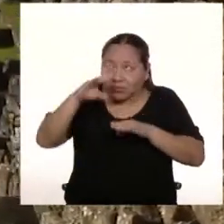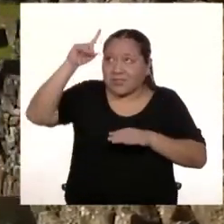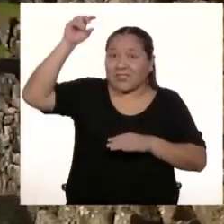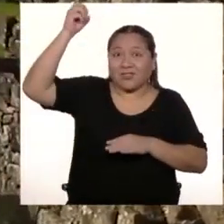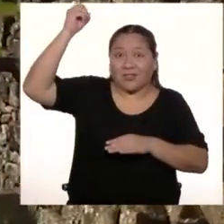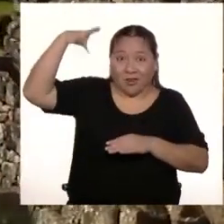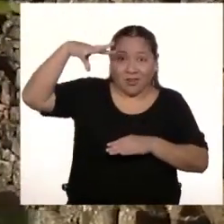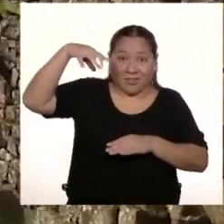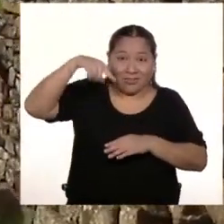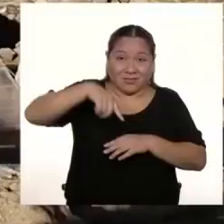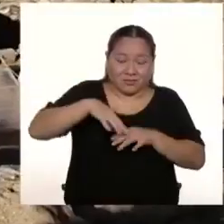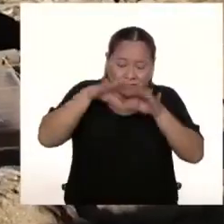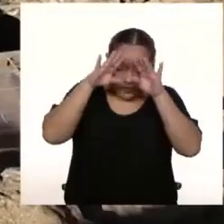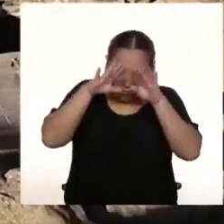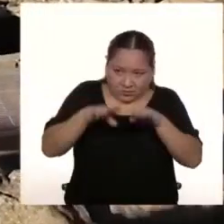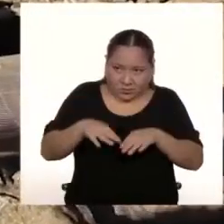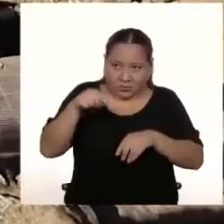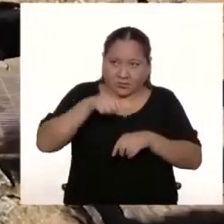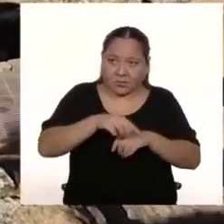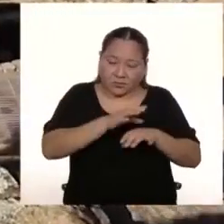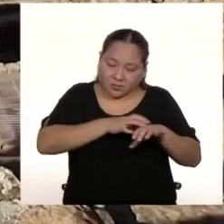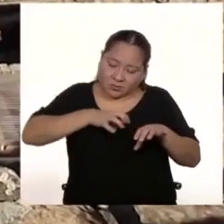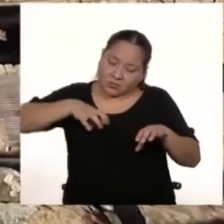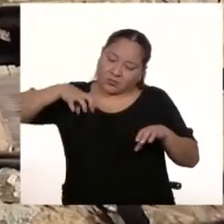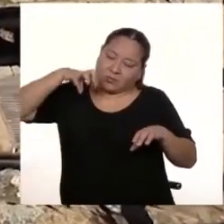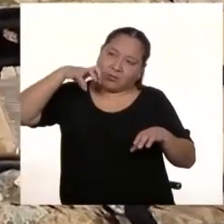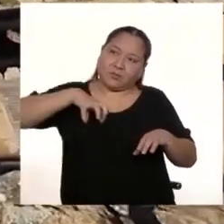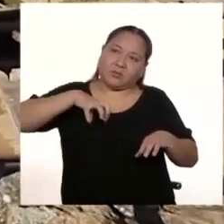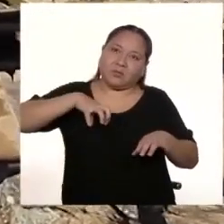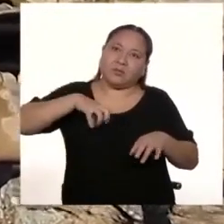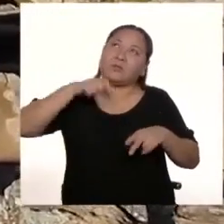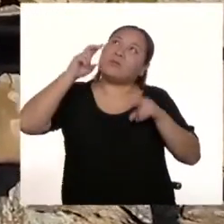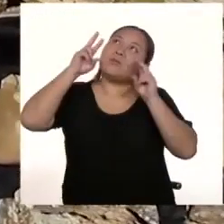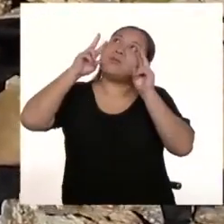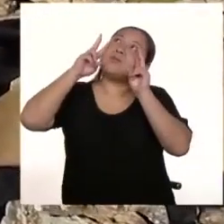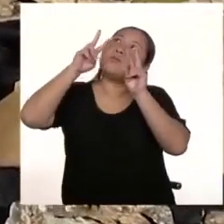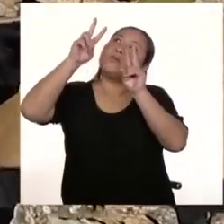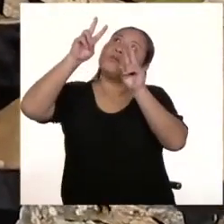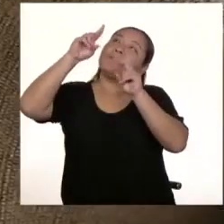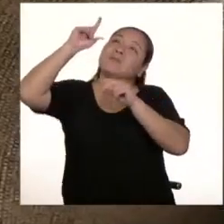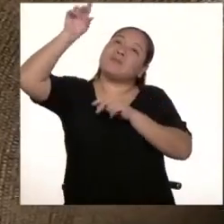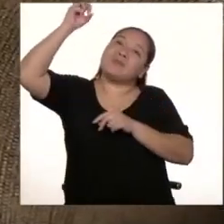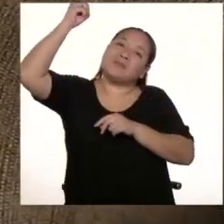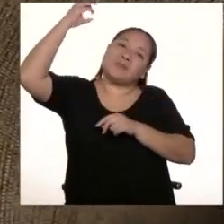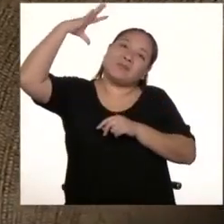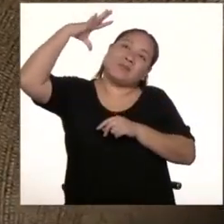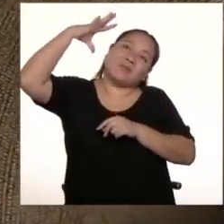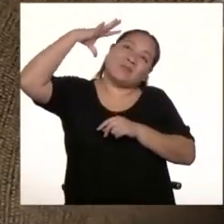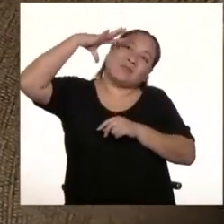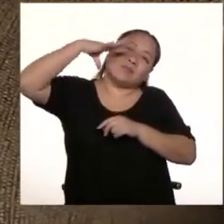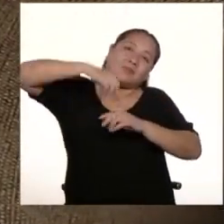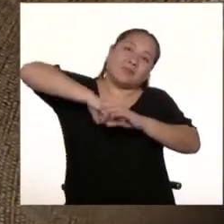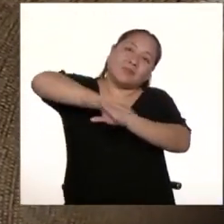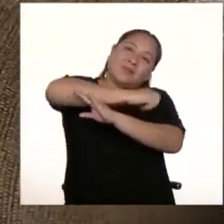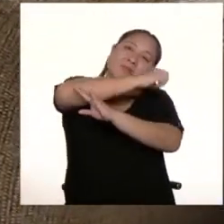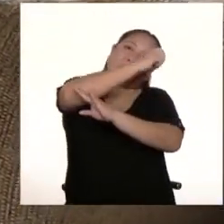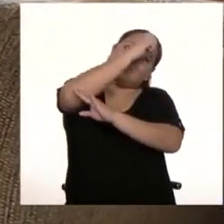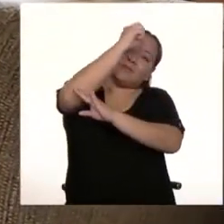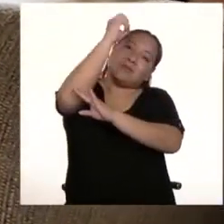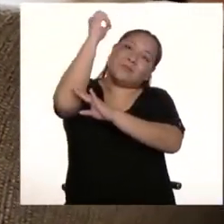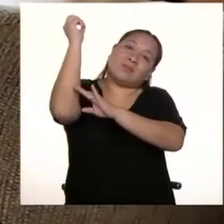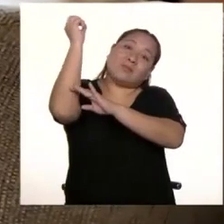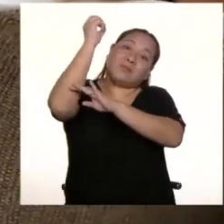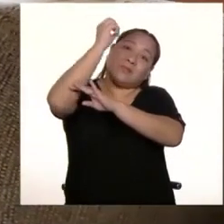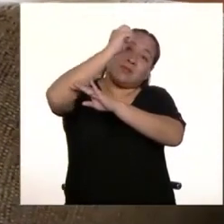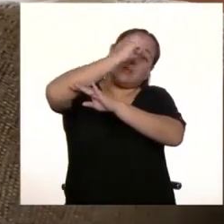incas, con su torreón para observar el sol cuando sale el solsticio de junio